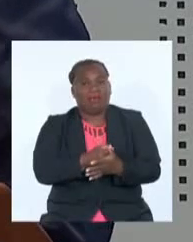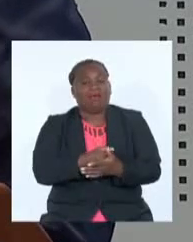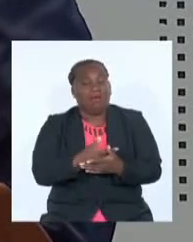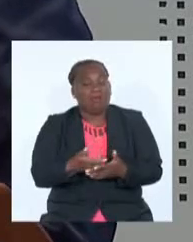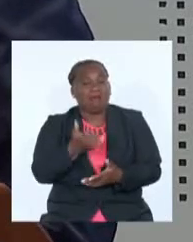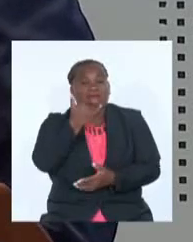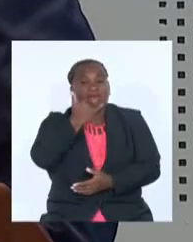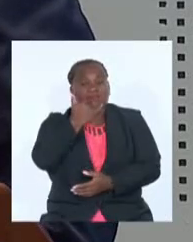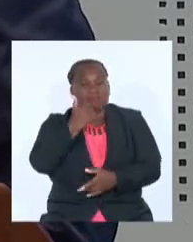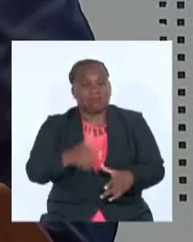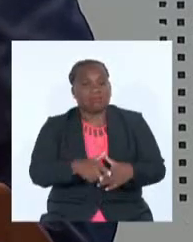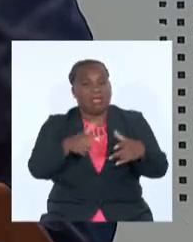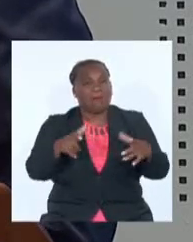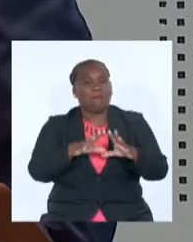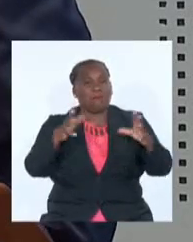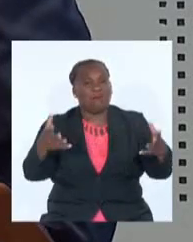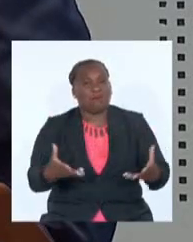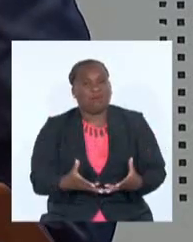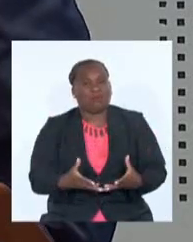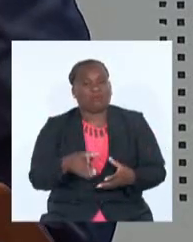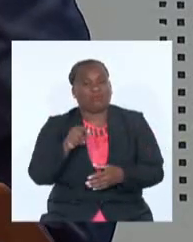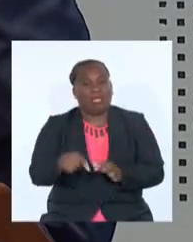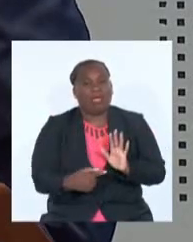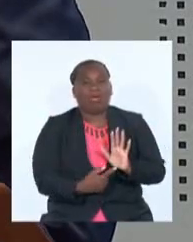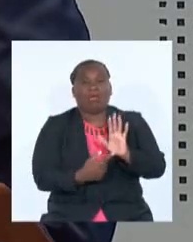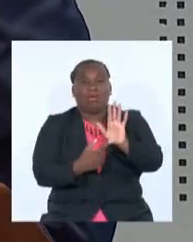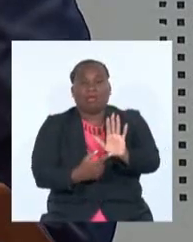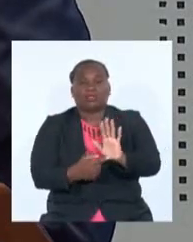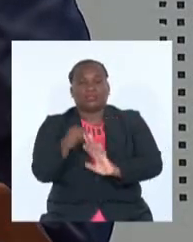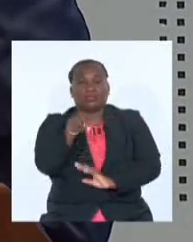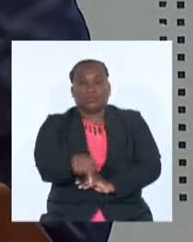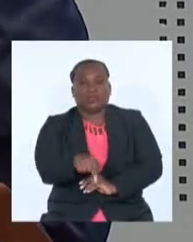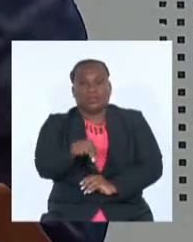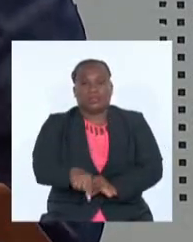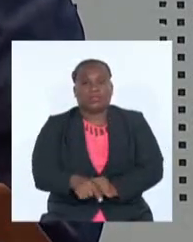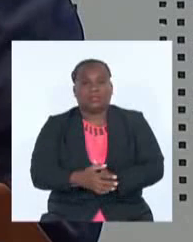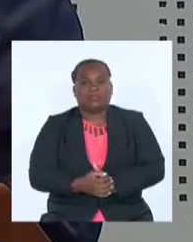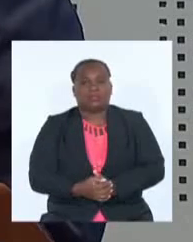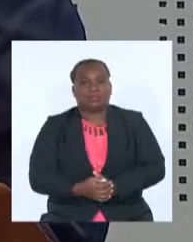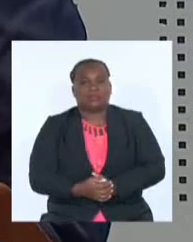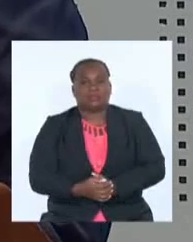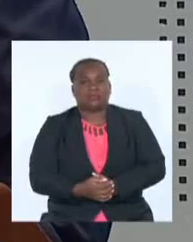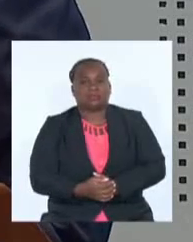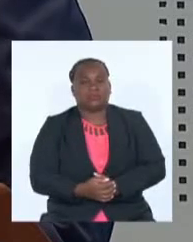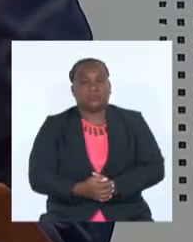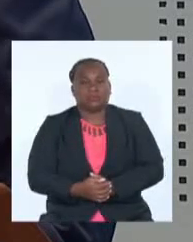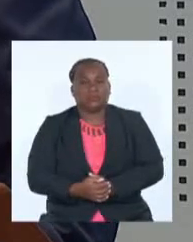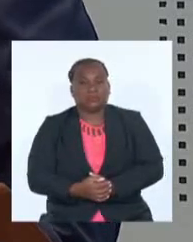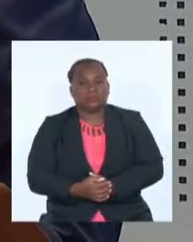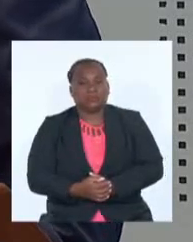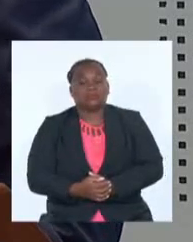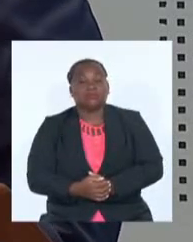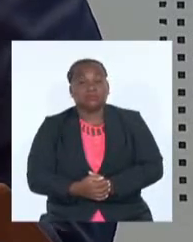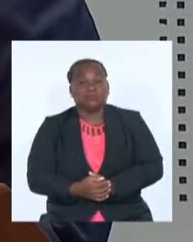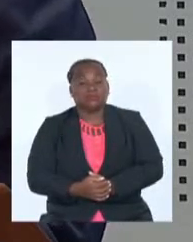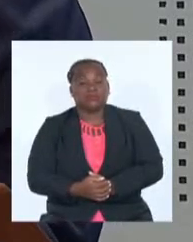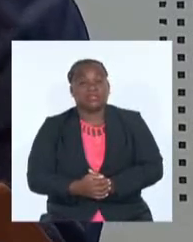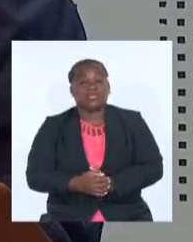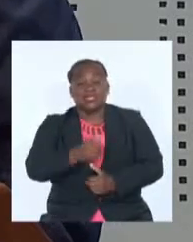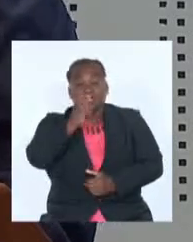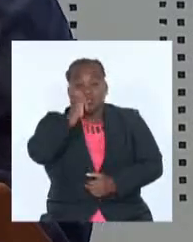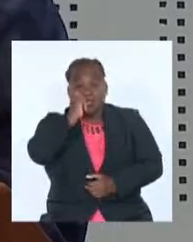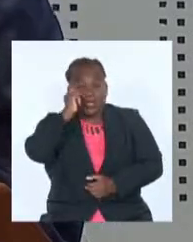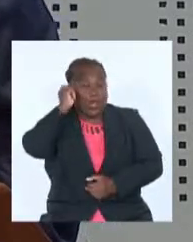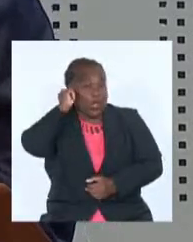desafíos globales que se presentan en la actualidad. Estimados y estimadas, para concluir, estimados señores,